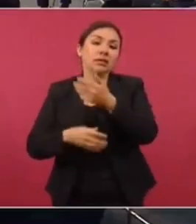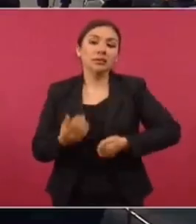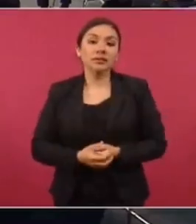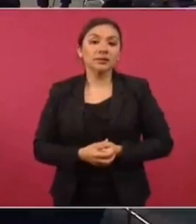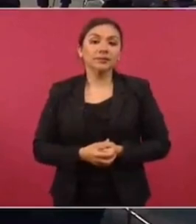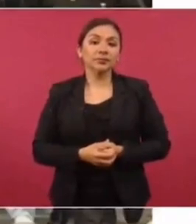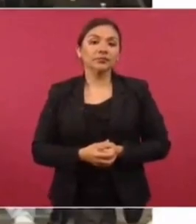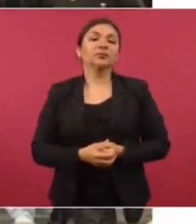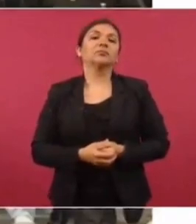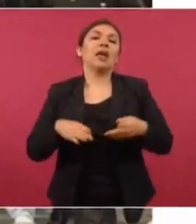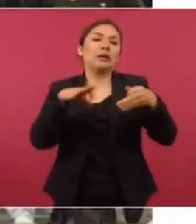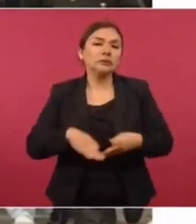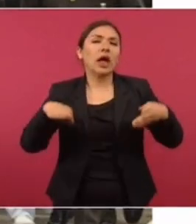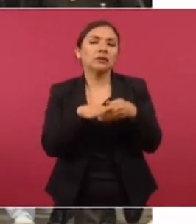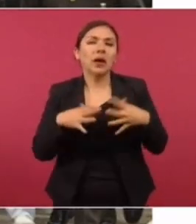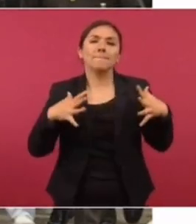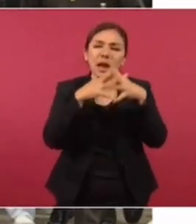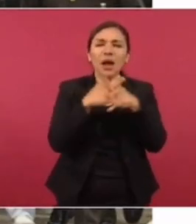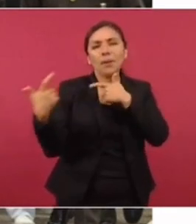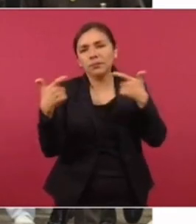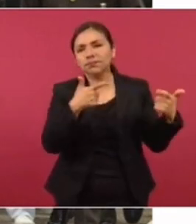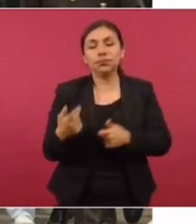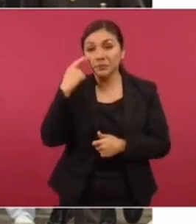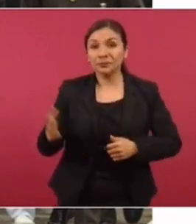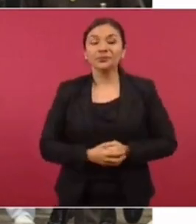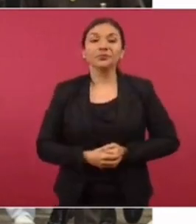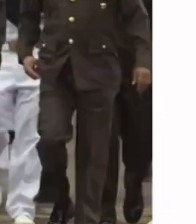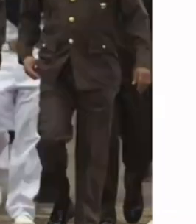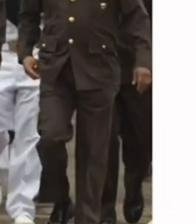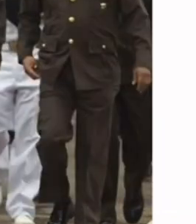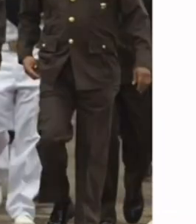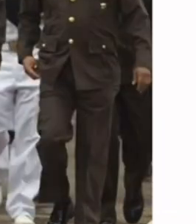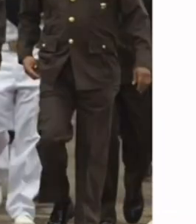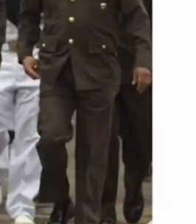ahí, enfrentamientos, desaparecidos, todo lo que todavía estamos